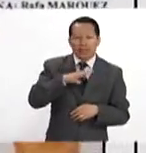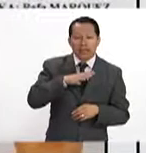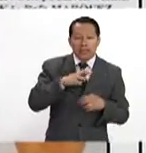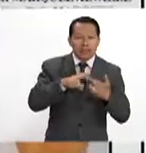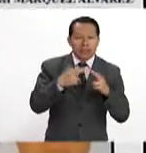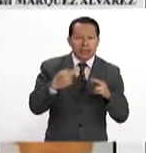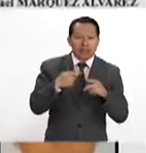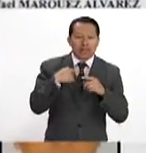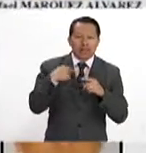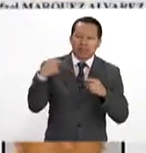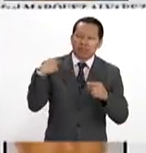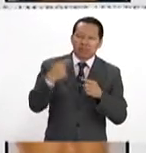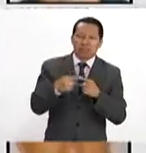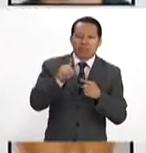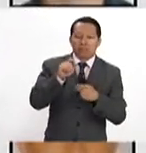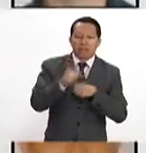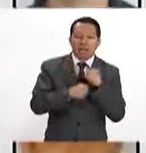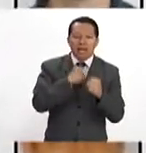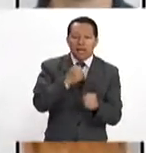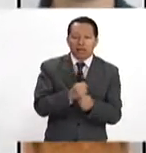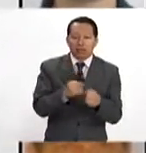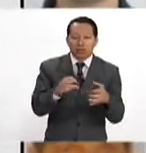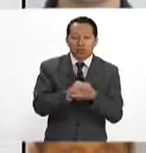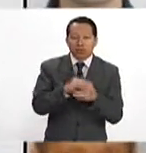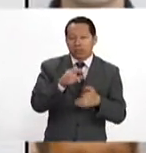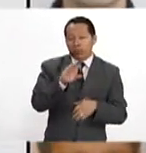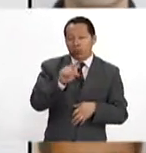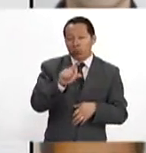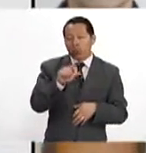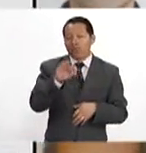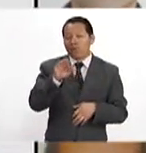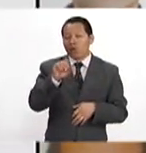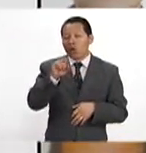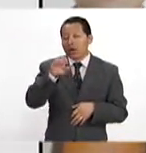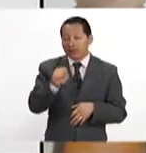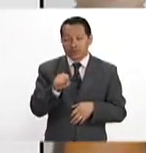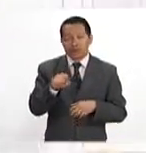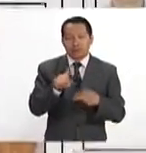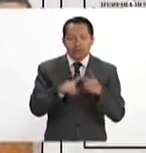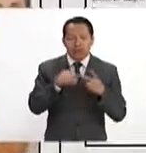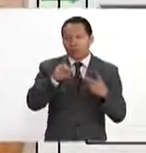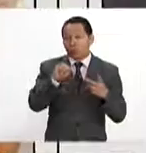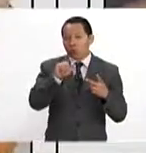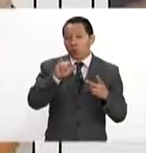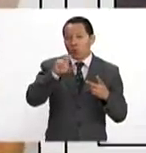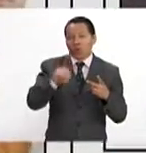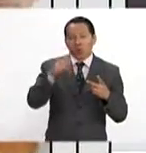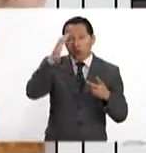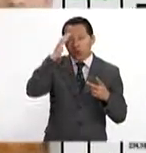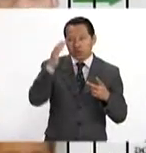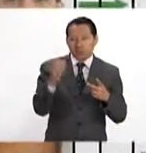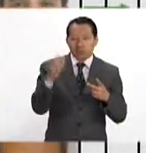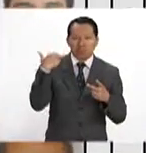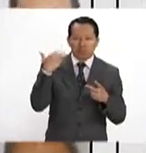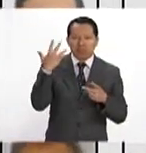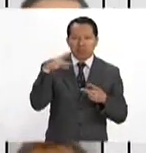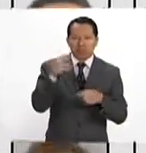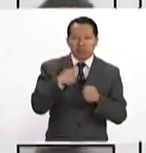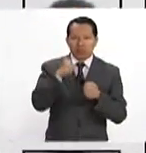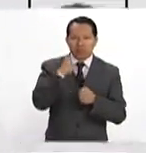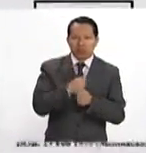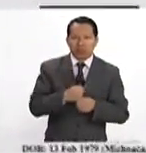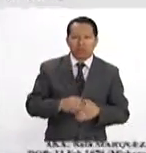hace 20 años con este presunto criminal Raúl Flores, mientras que Julián lo conoció hace 10